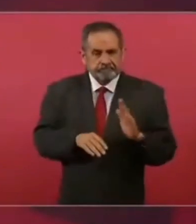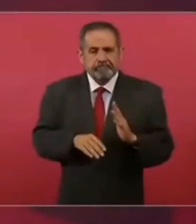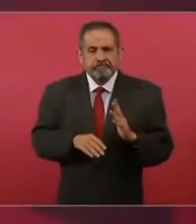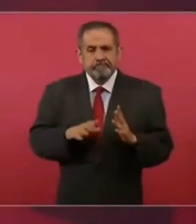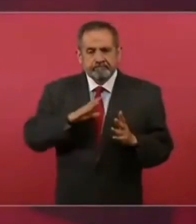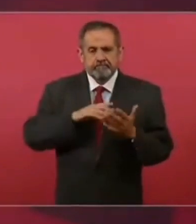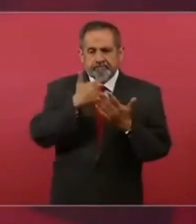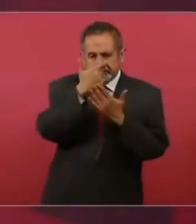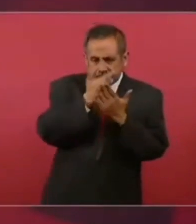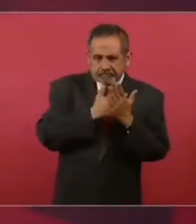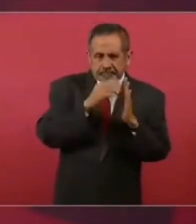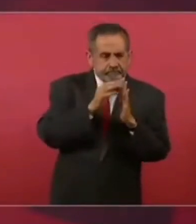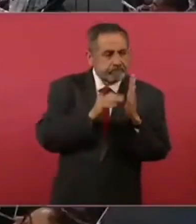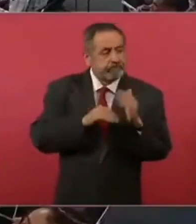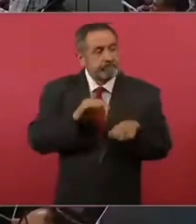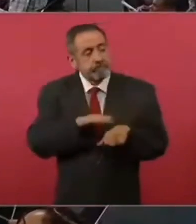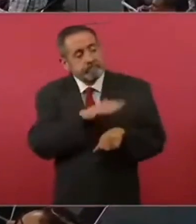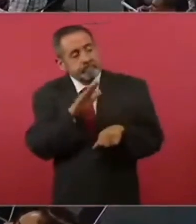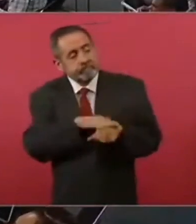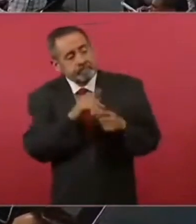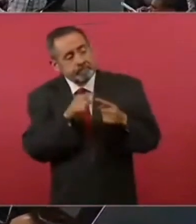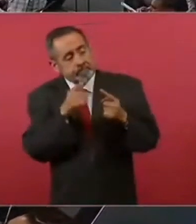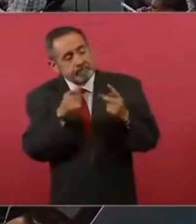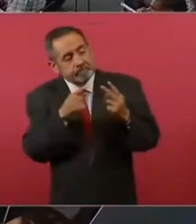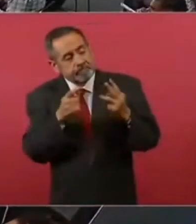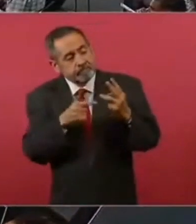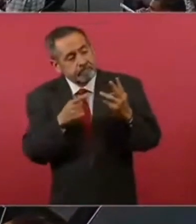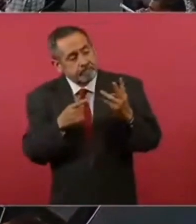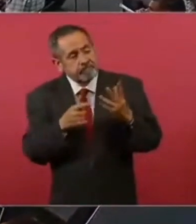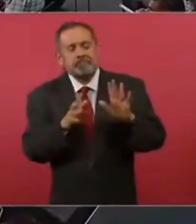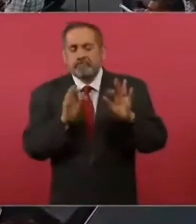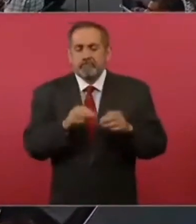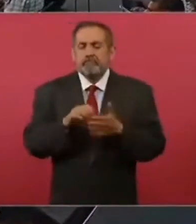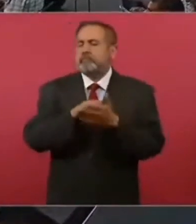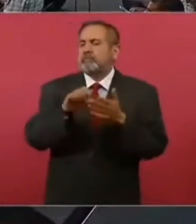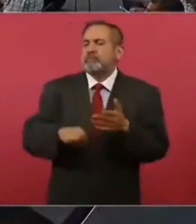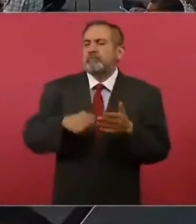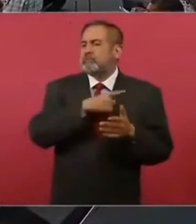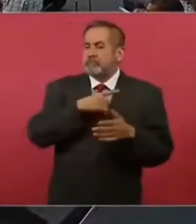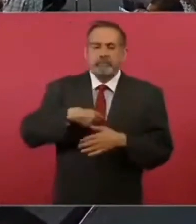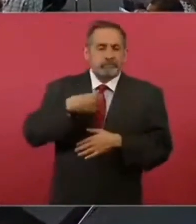había requisitos tenían que ser abogados